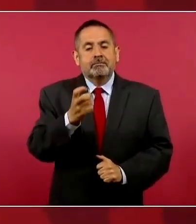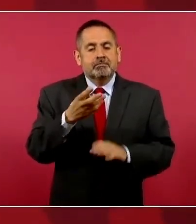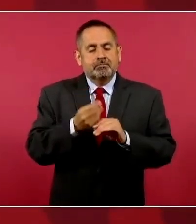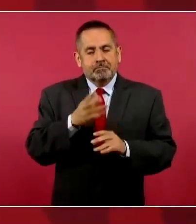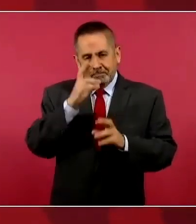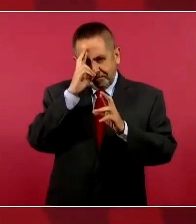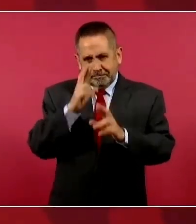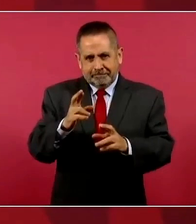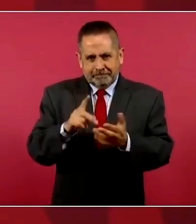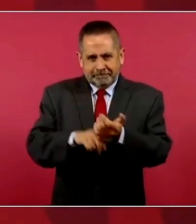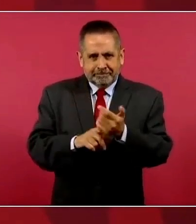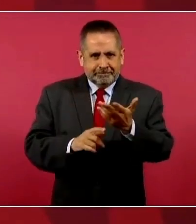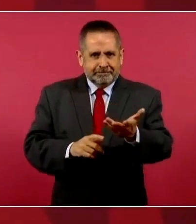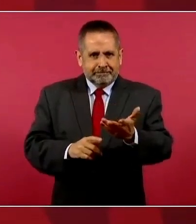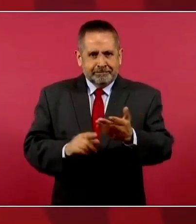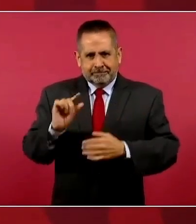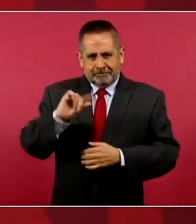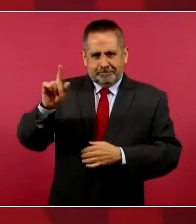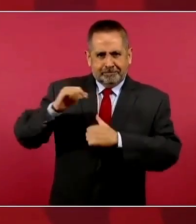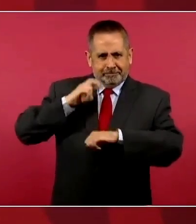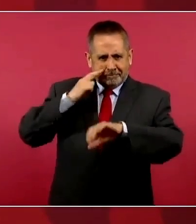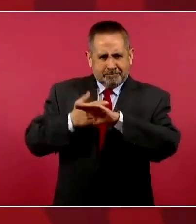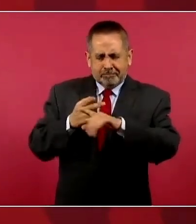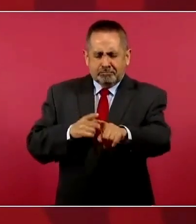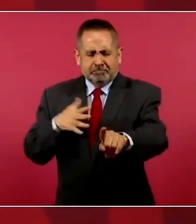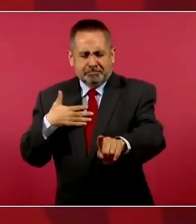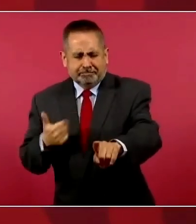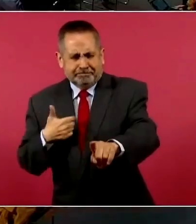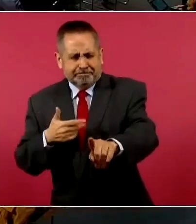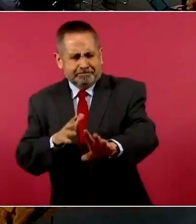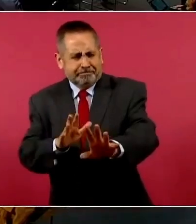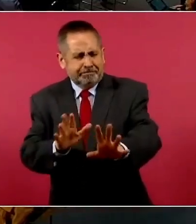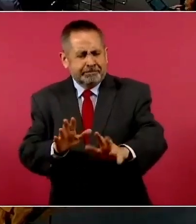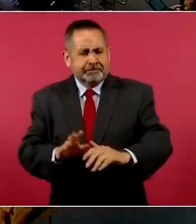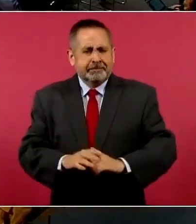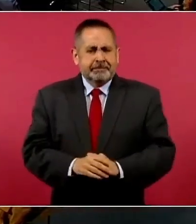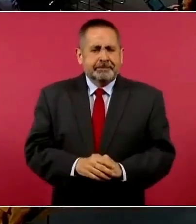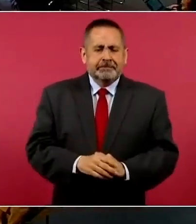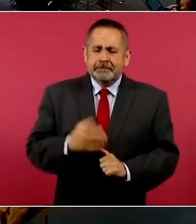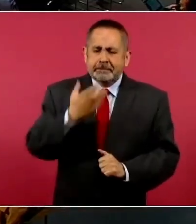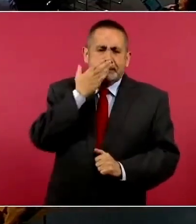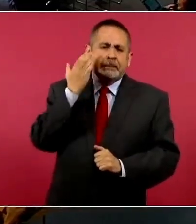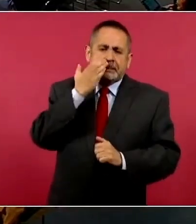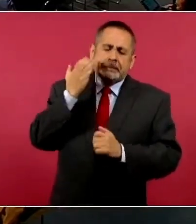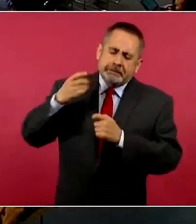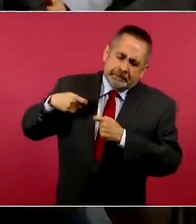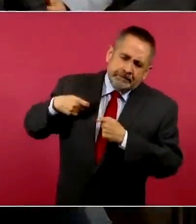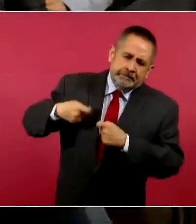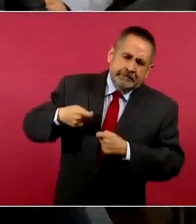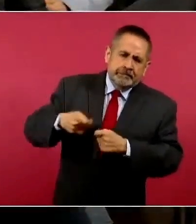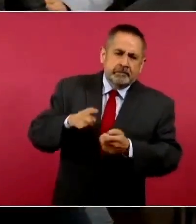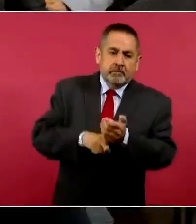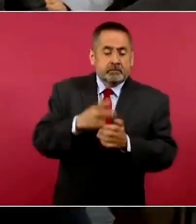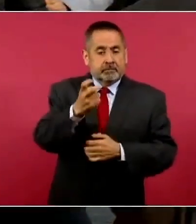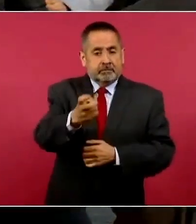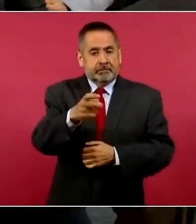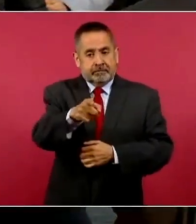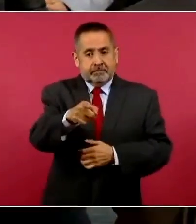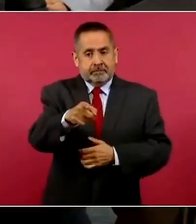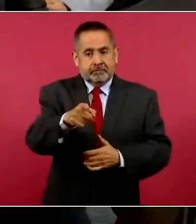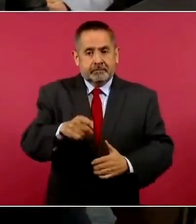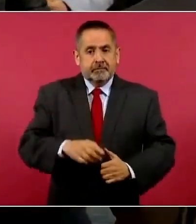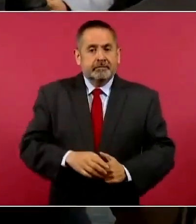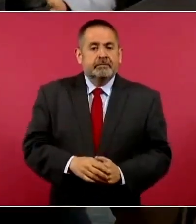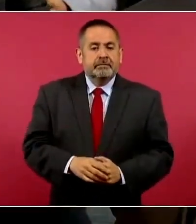No le dije así, pero a la autoridad. No. Es que es una tradición. Eso, por ejemplo, los